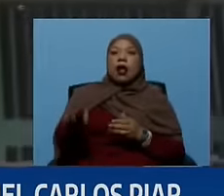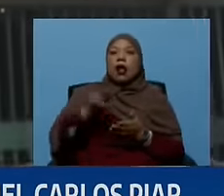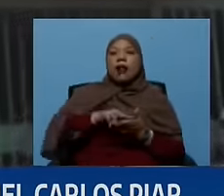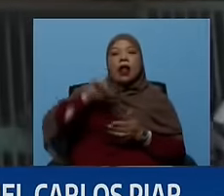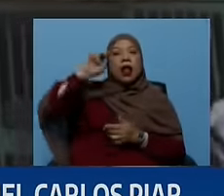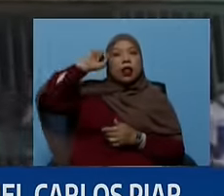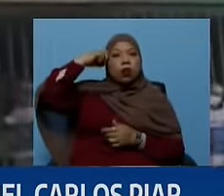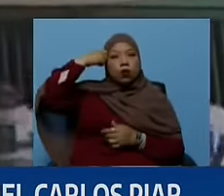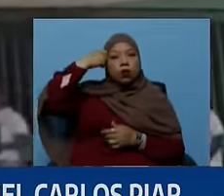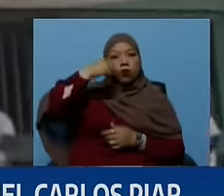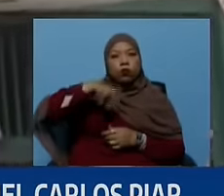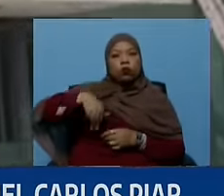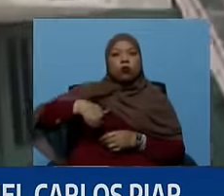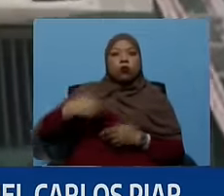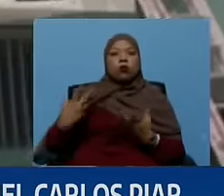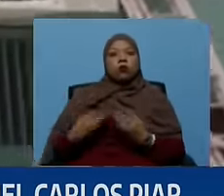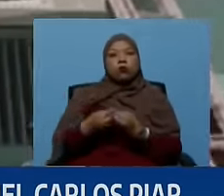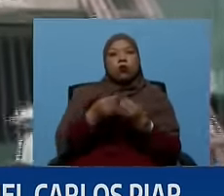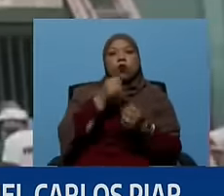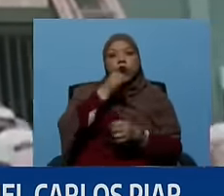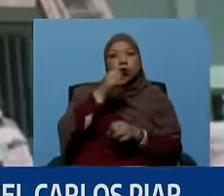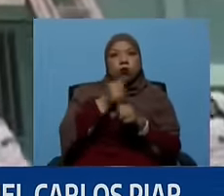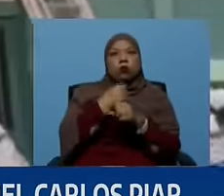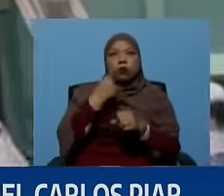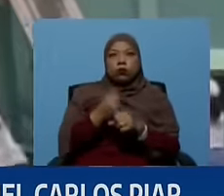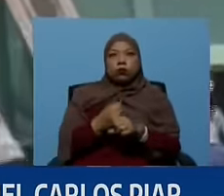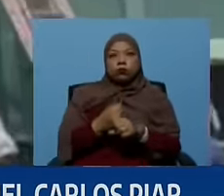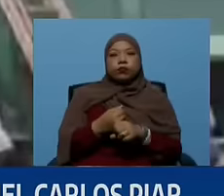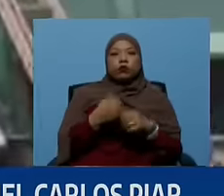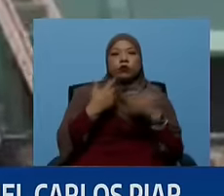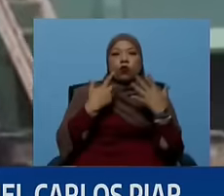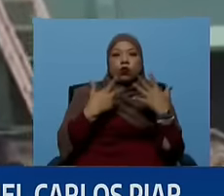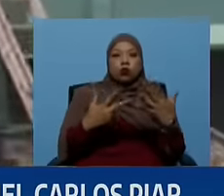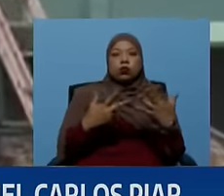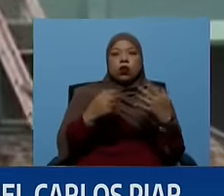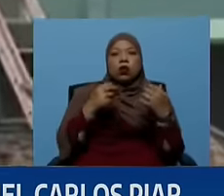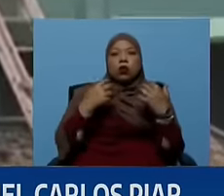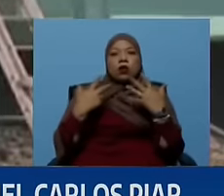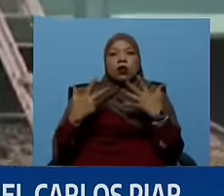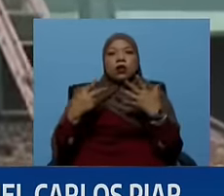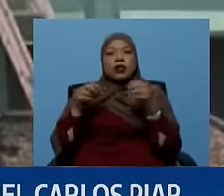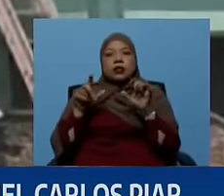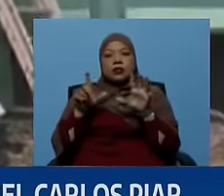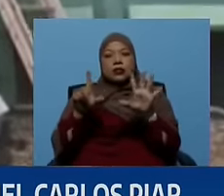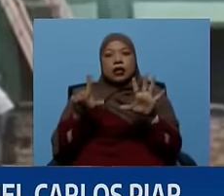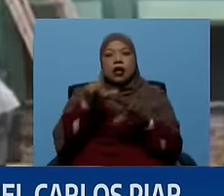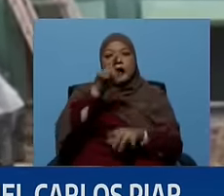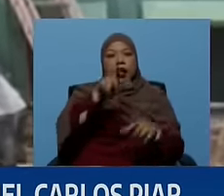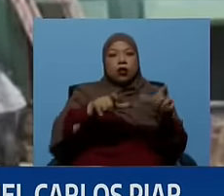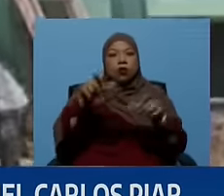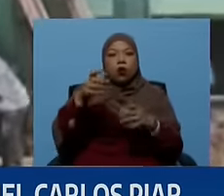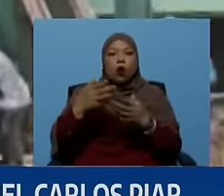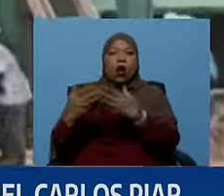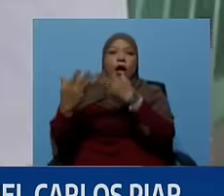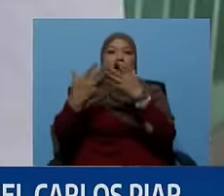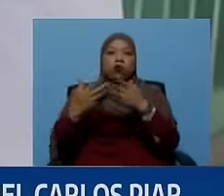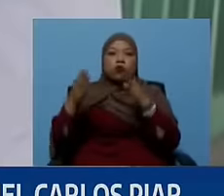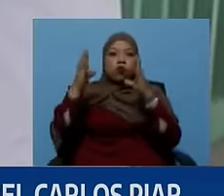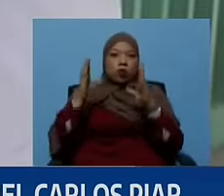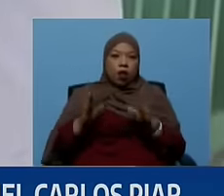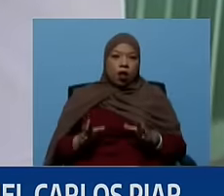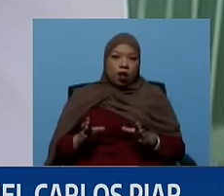que nos alberga una matrícula de 836 estudiantes y lo que se quiere es esto